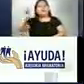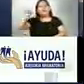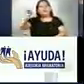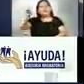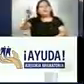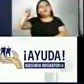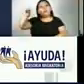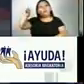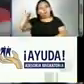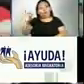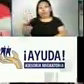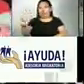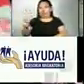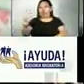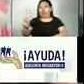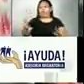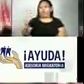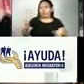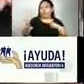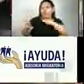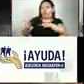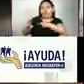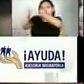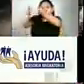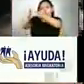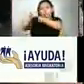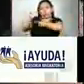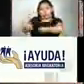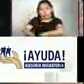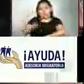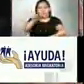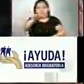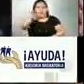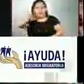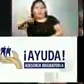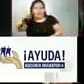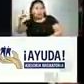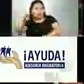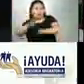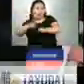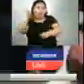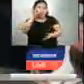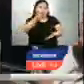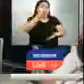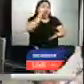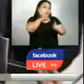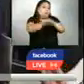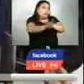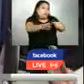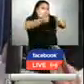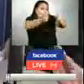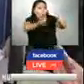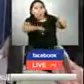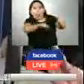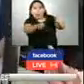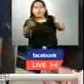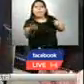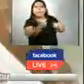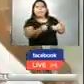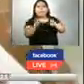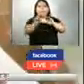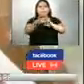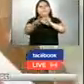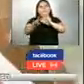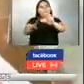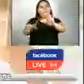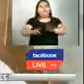Marte, ambos señalados de desviar $14 millones de las tiendas penitenciarias junto a otras 16 personas.